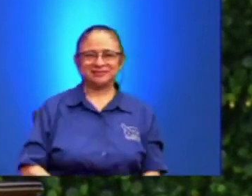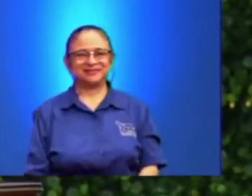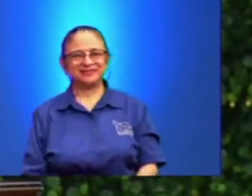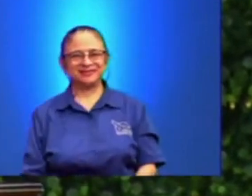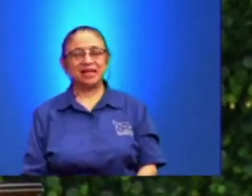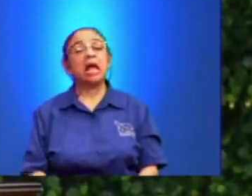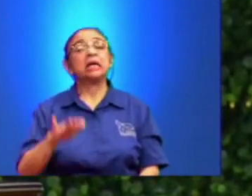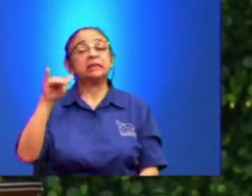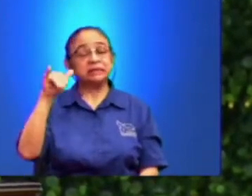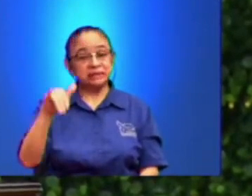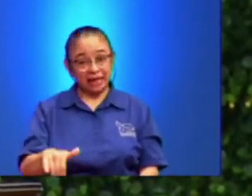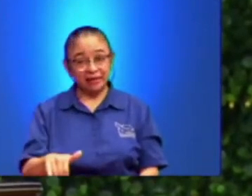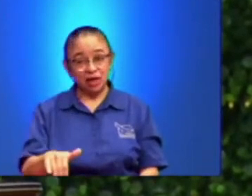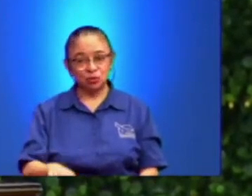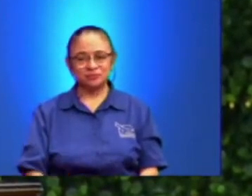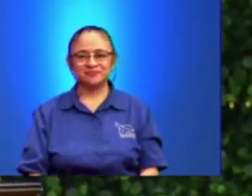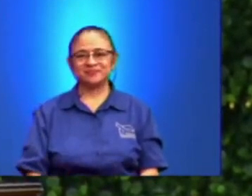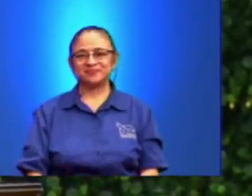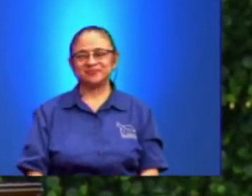se quedaron